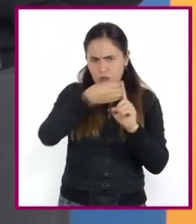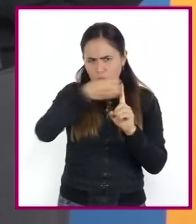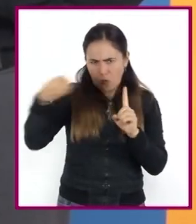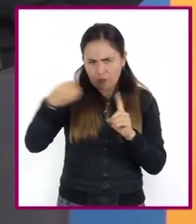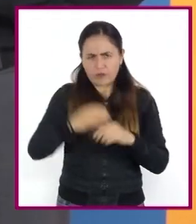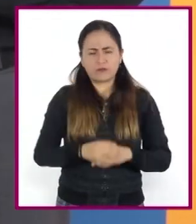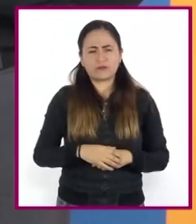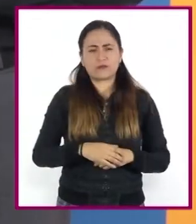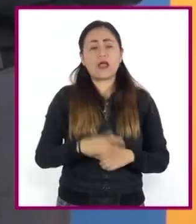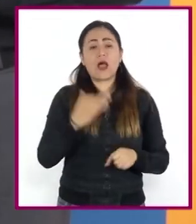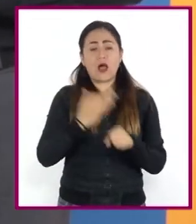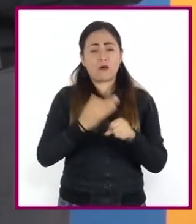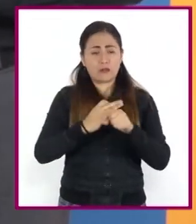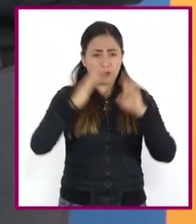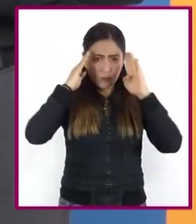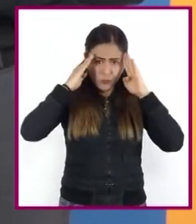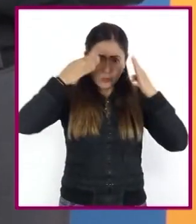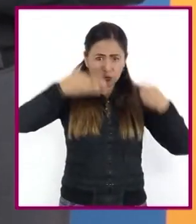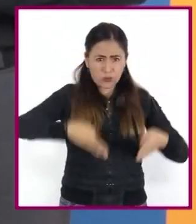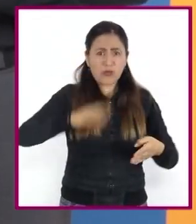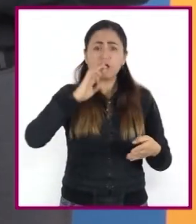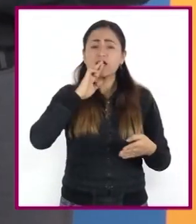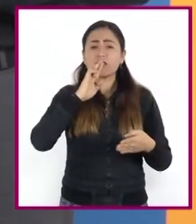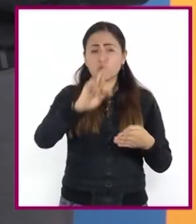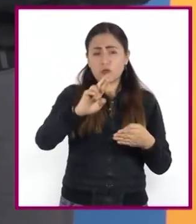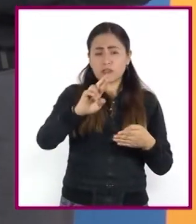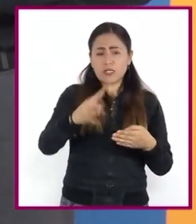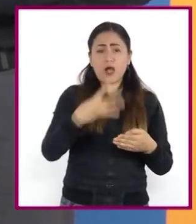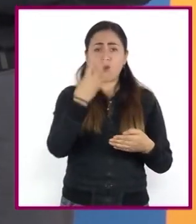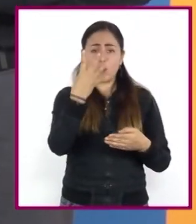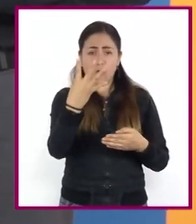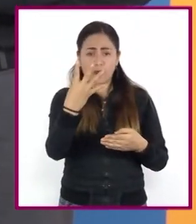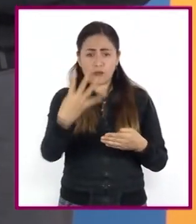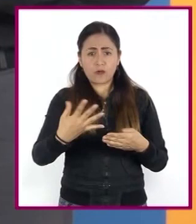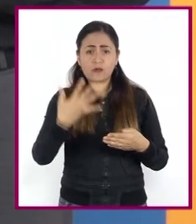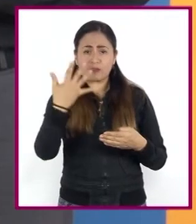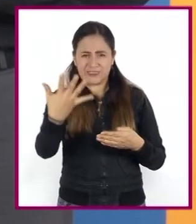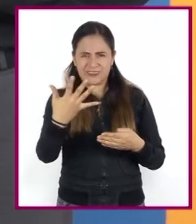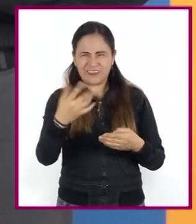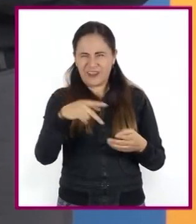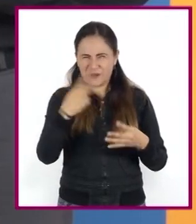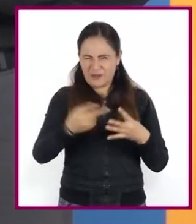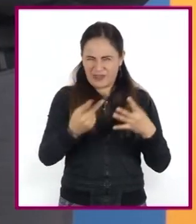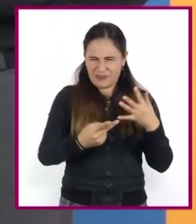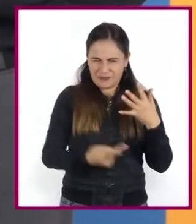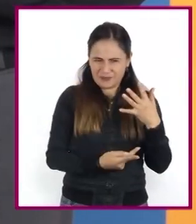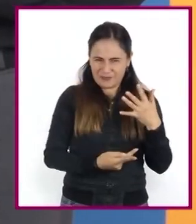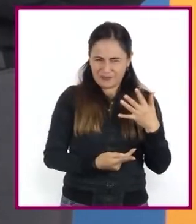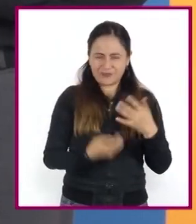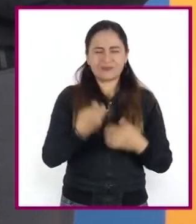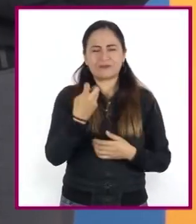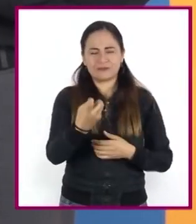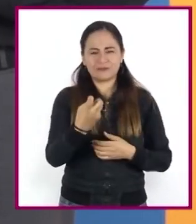el análisis en las respuestas a las preguntas 4 y 5 de la encuesta. Para ello,